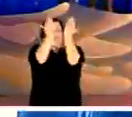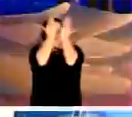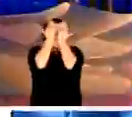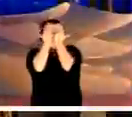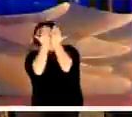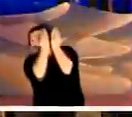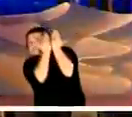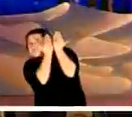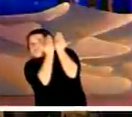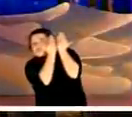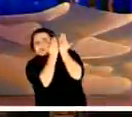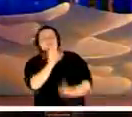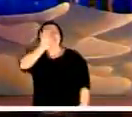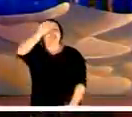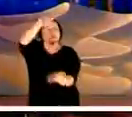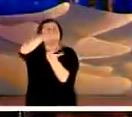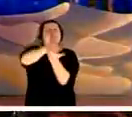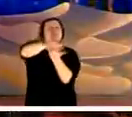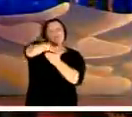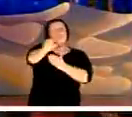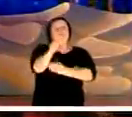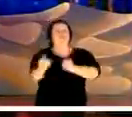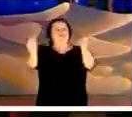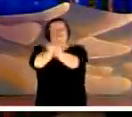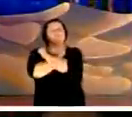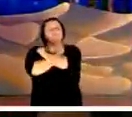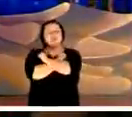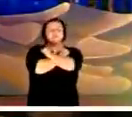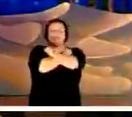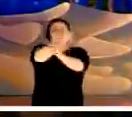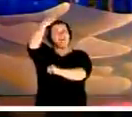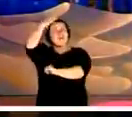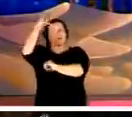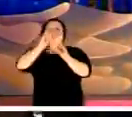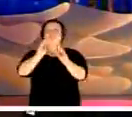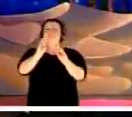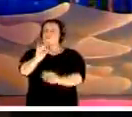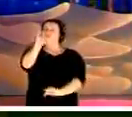constitución. 5 millones de desempleados hay en tu reinado.